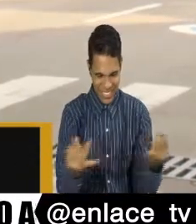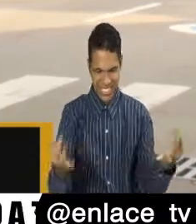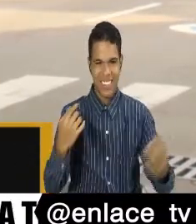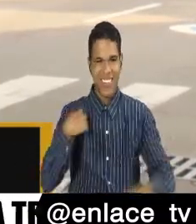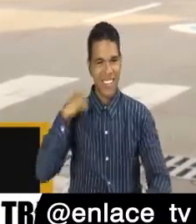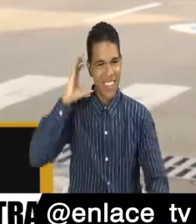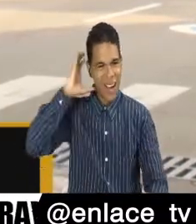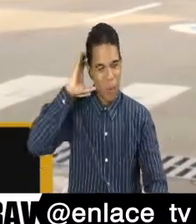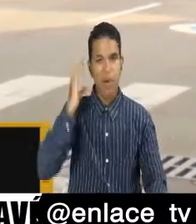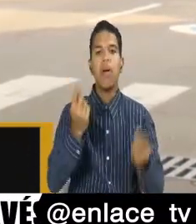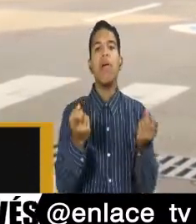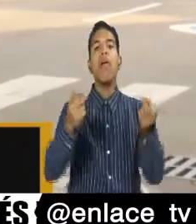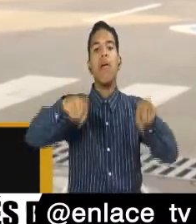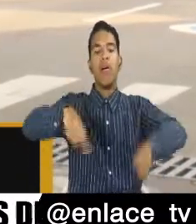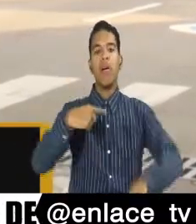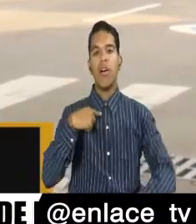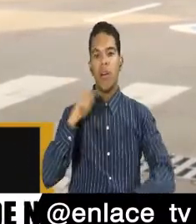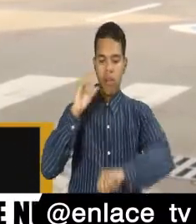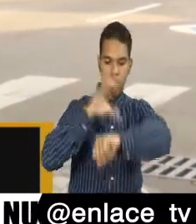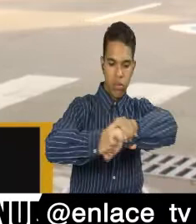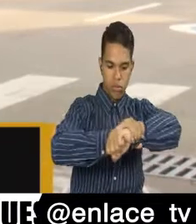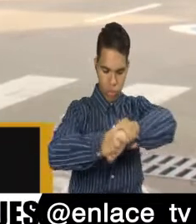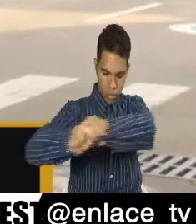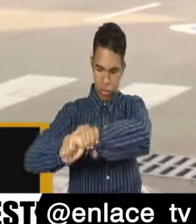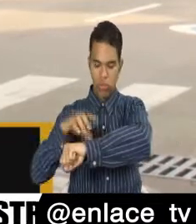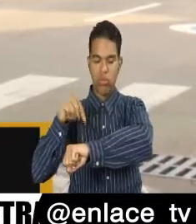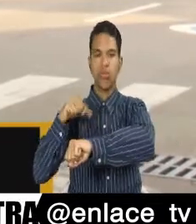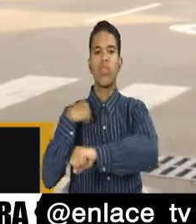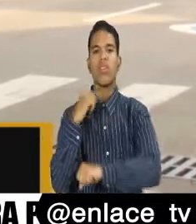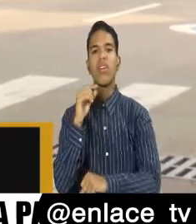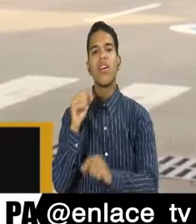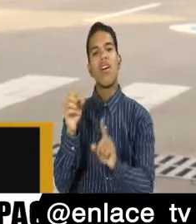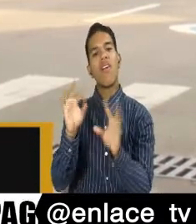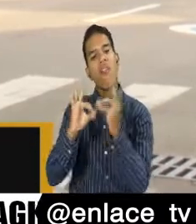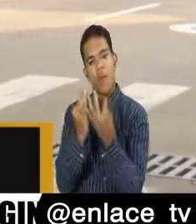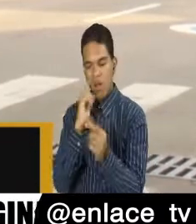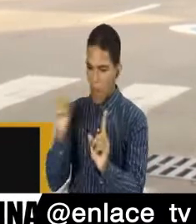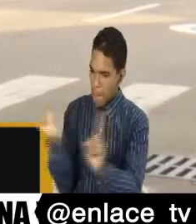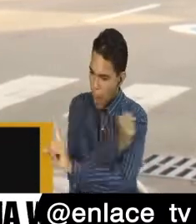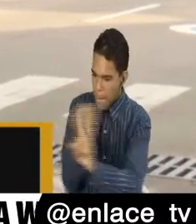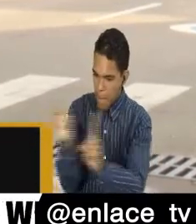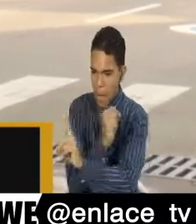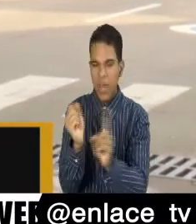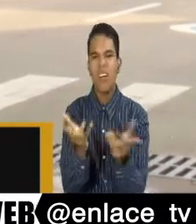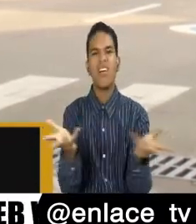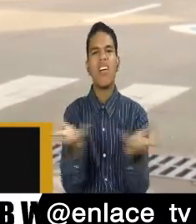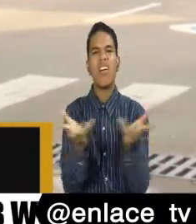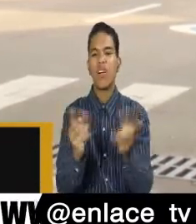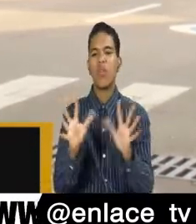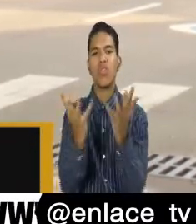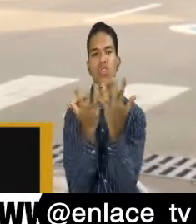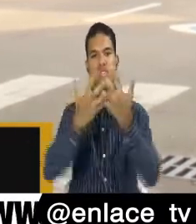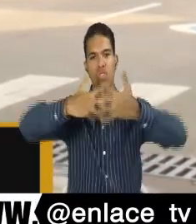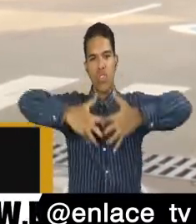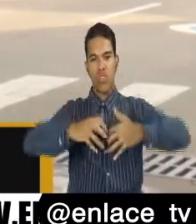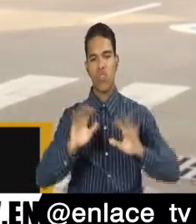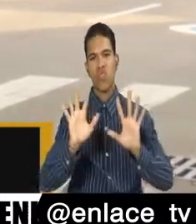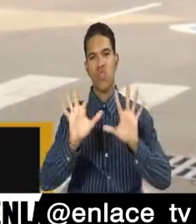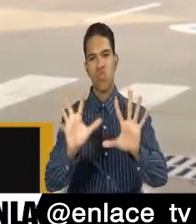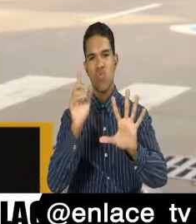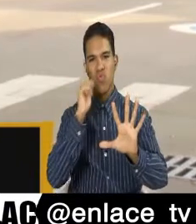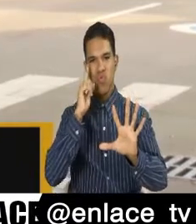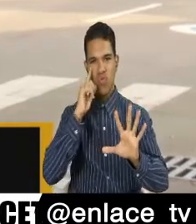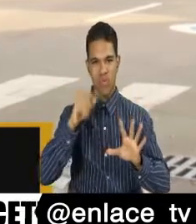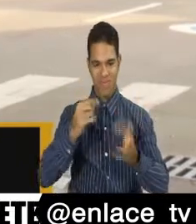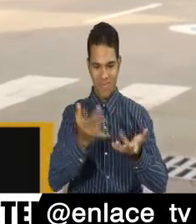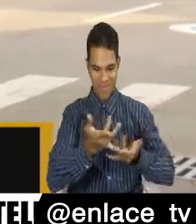se habló de la detención de un hombre por violencia intrafamiliar. Esta se realizó cerca a la empresa Fertilizantes de Colombia.